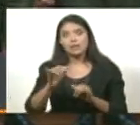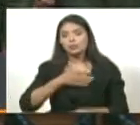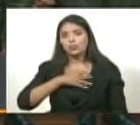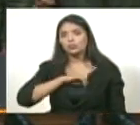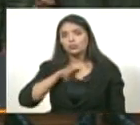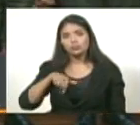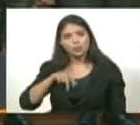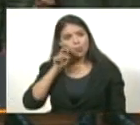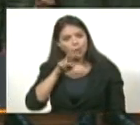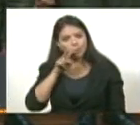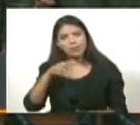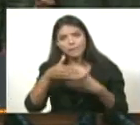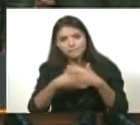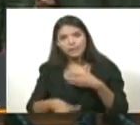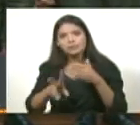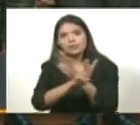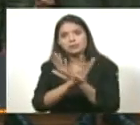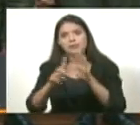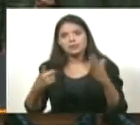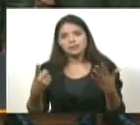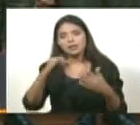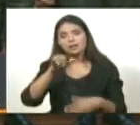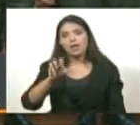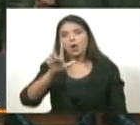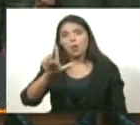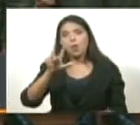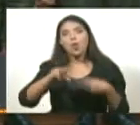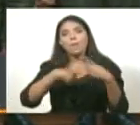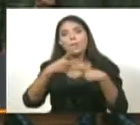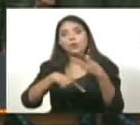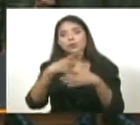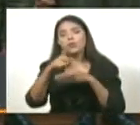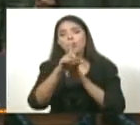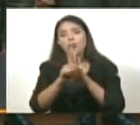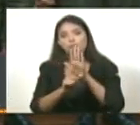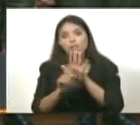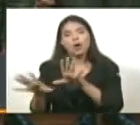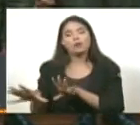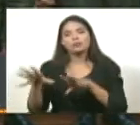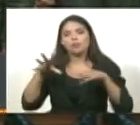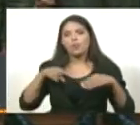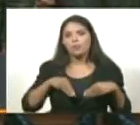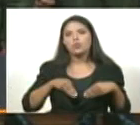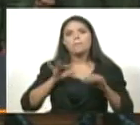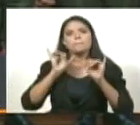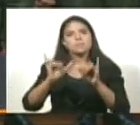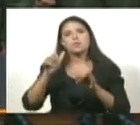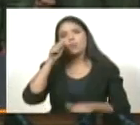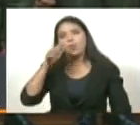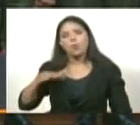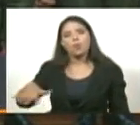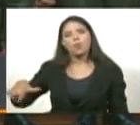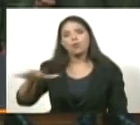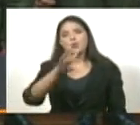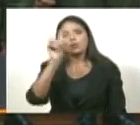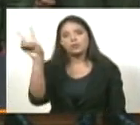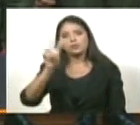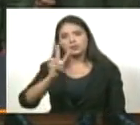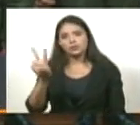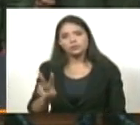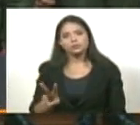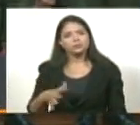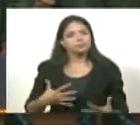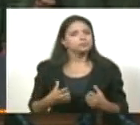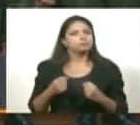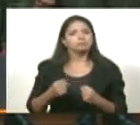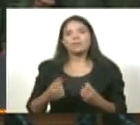cómo a partir del 16 de julio, ya ese proceso constituyente lo asumió el propio pueblo de Venezuela. Con esa